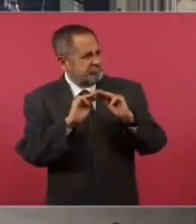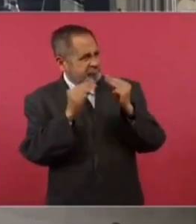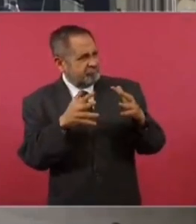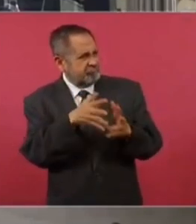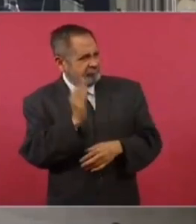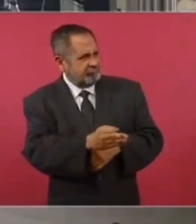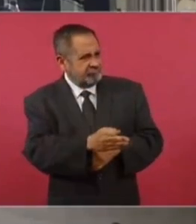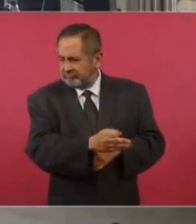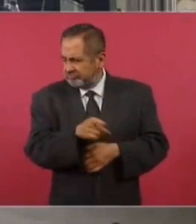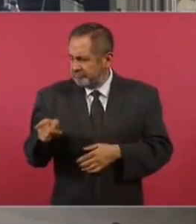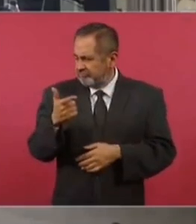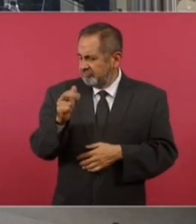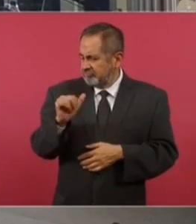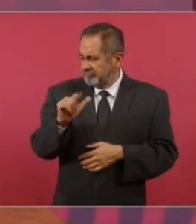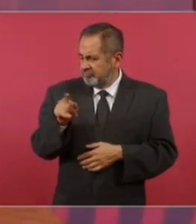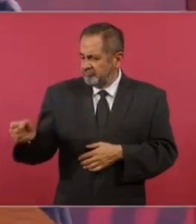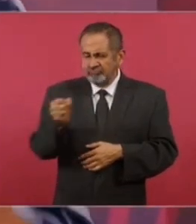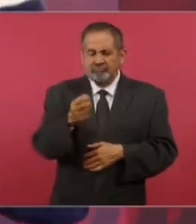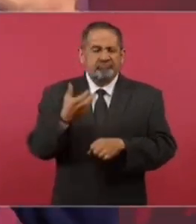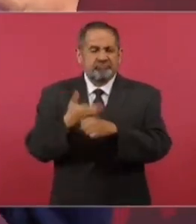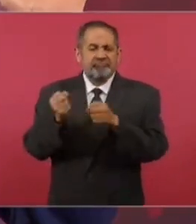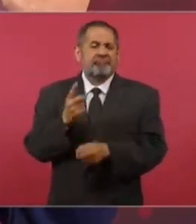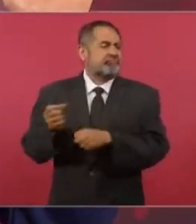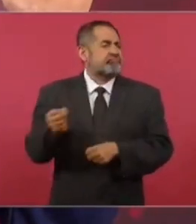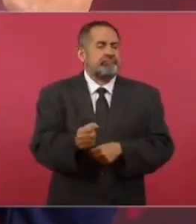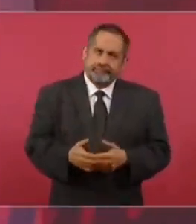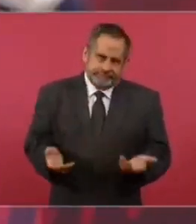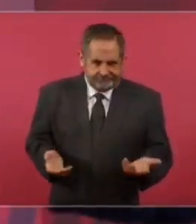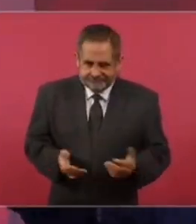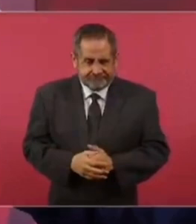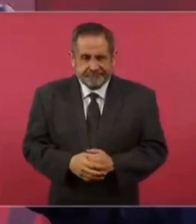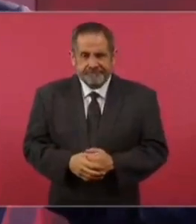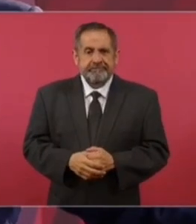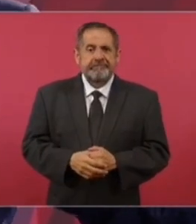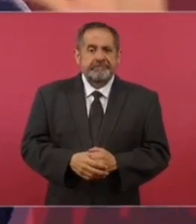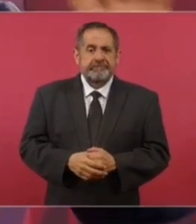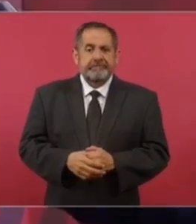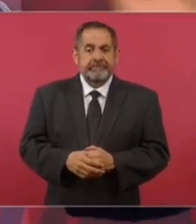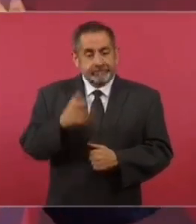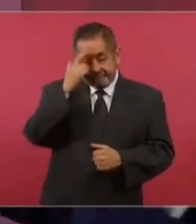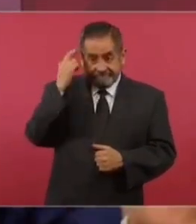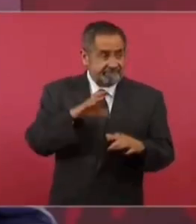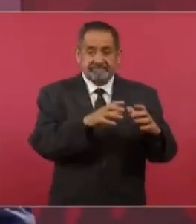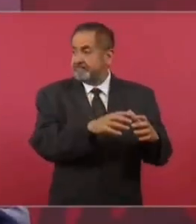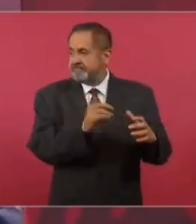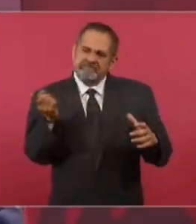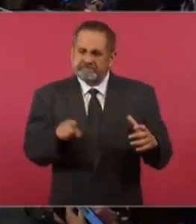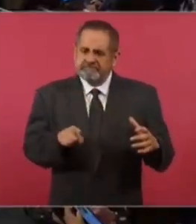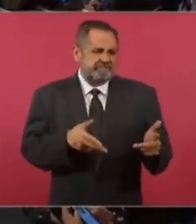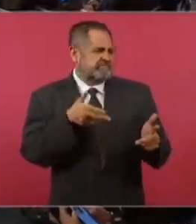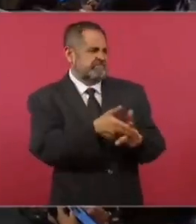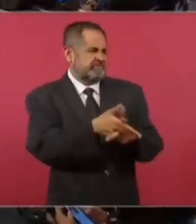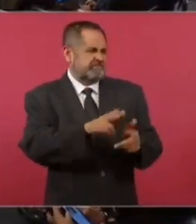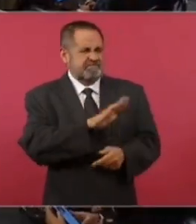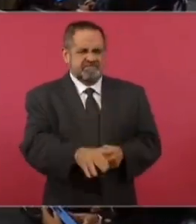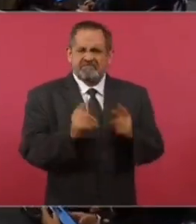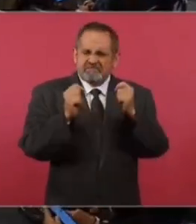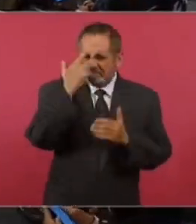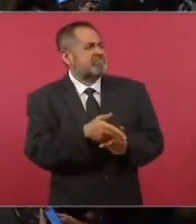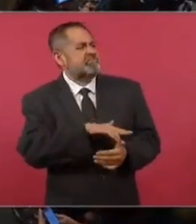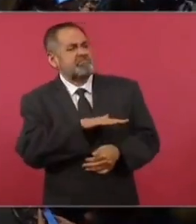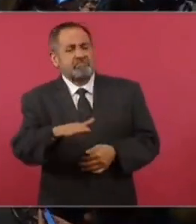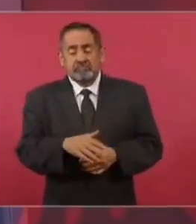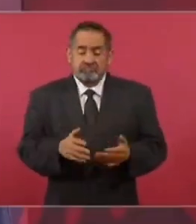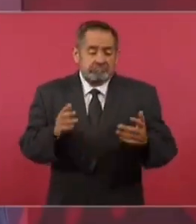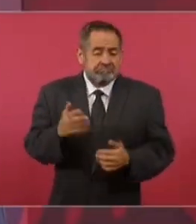García Luna de secretario de seguridad. Claro que cuando asesinaban, cuando violaban derechos humanos, cuando había